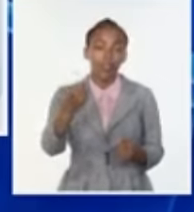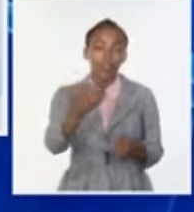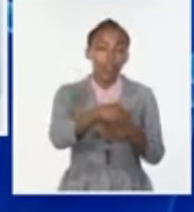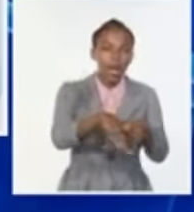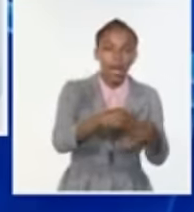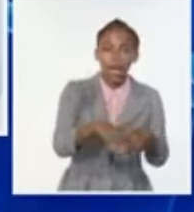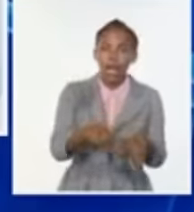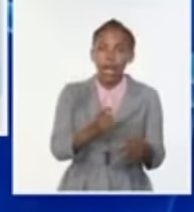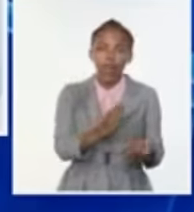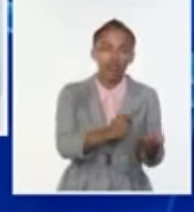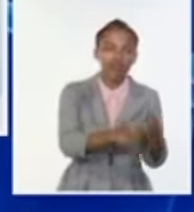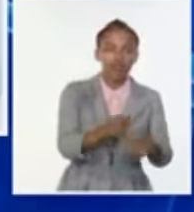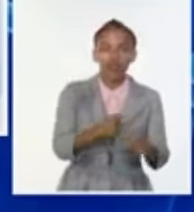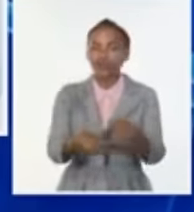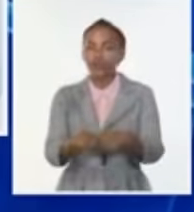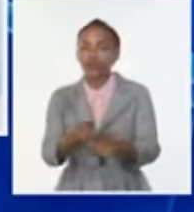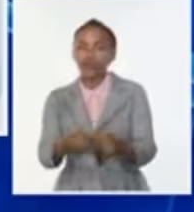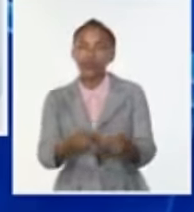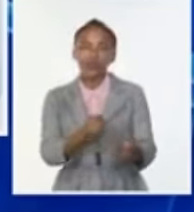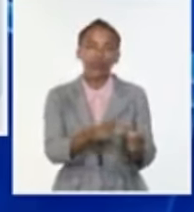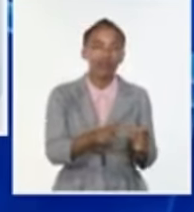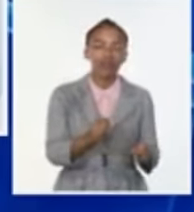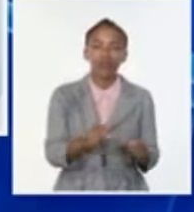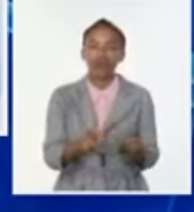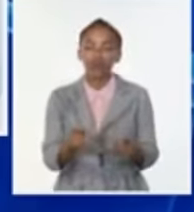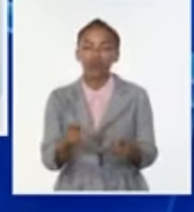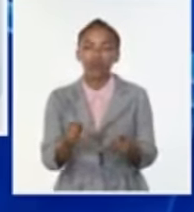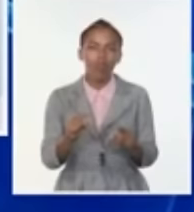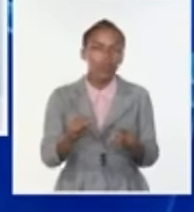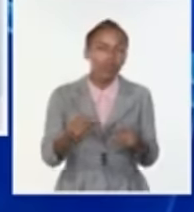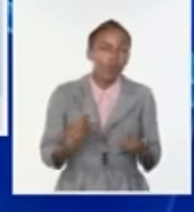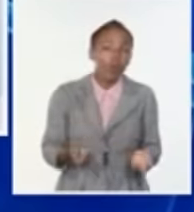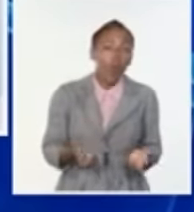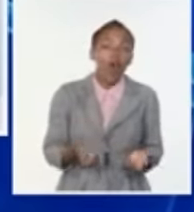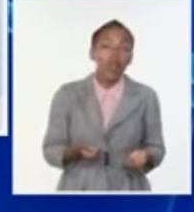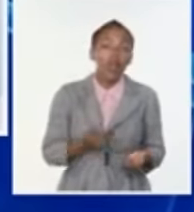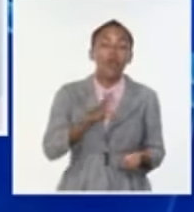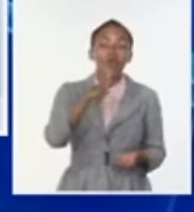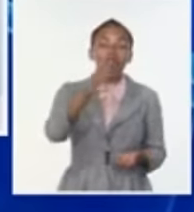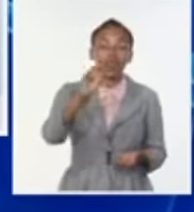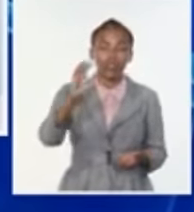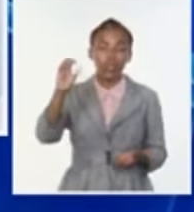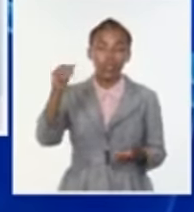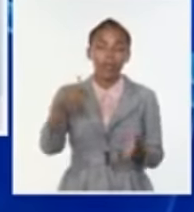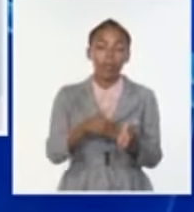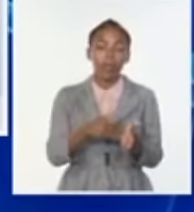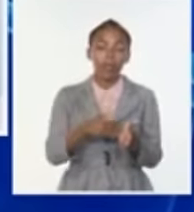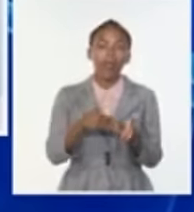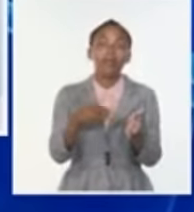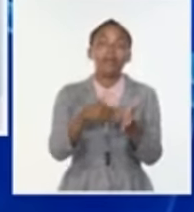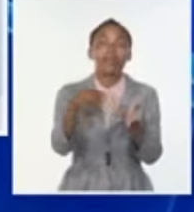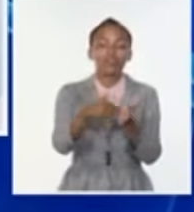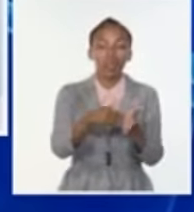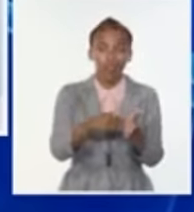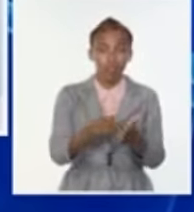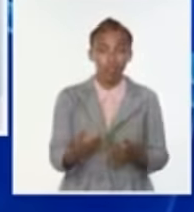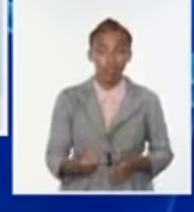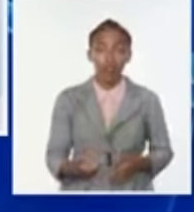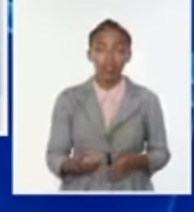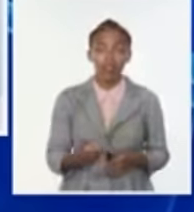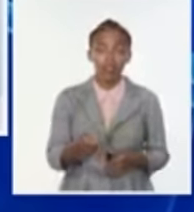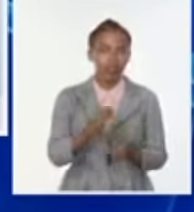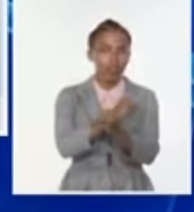circulando en estos momentos, es de 400 mil millones de pesos. Es una información pública que está en la